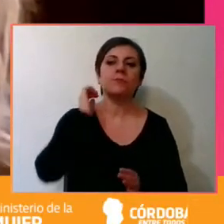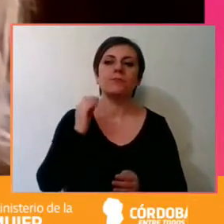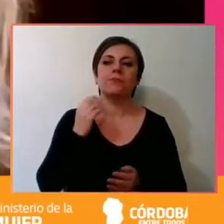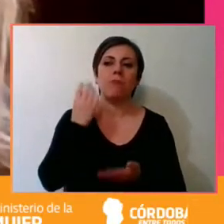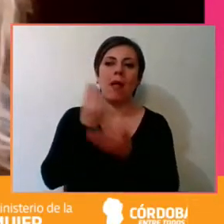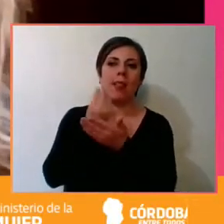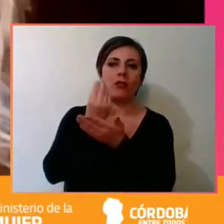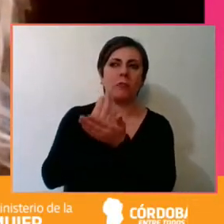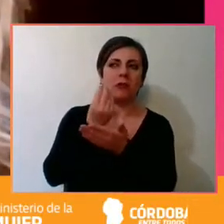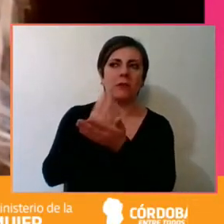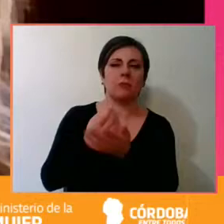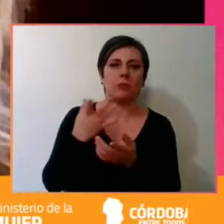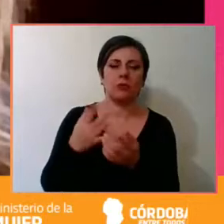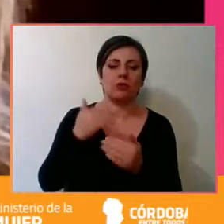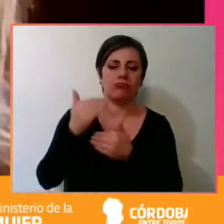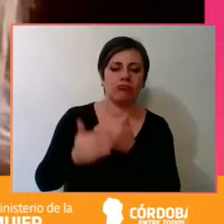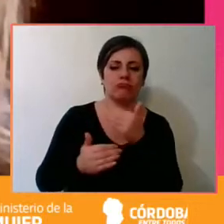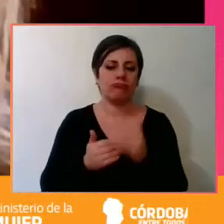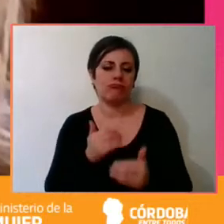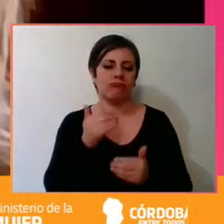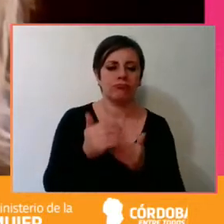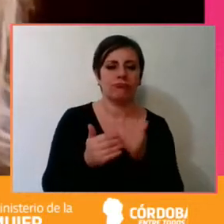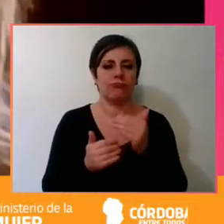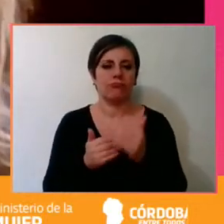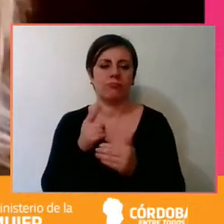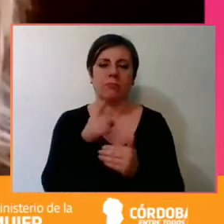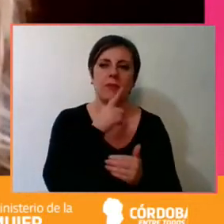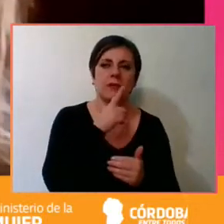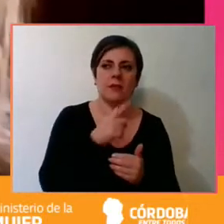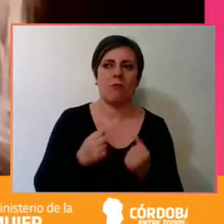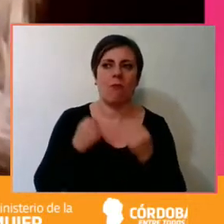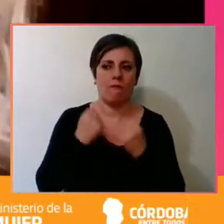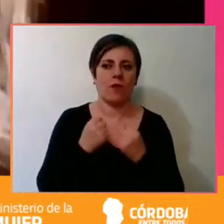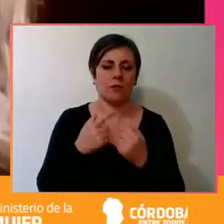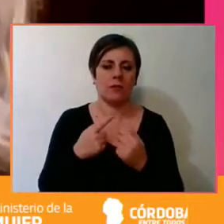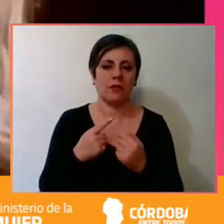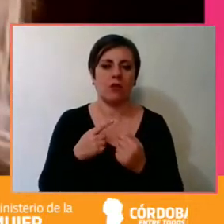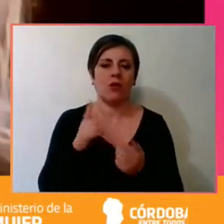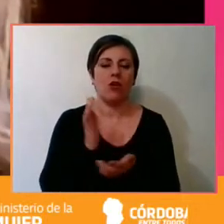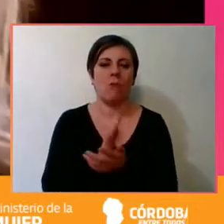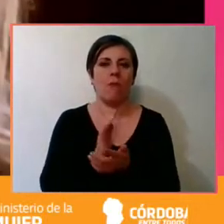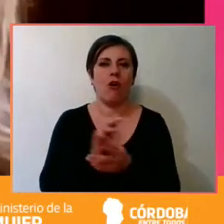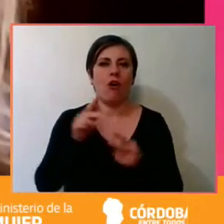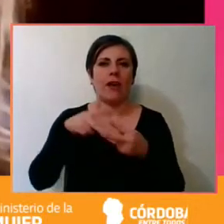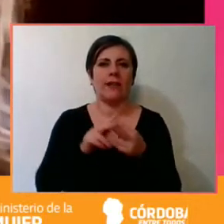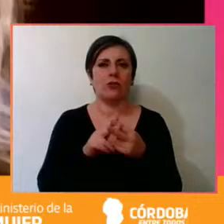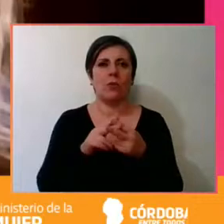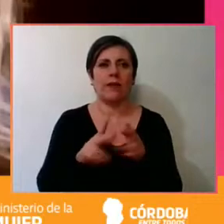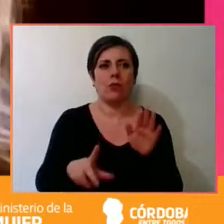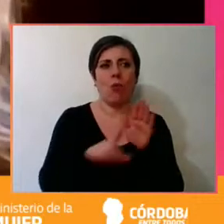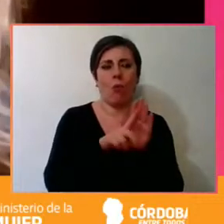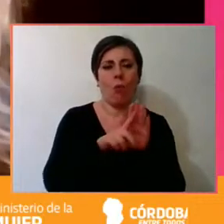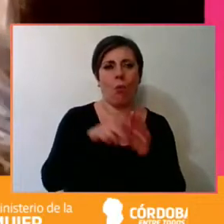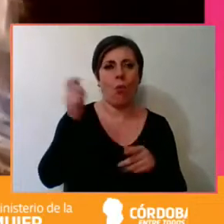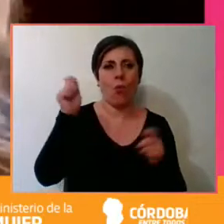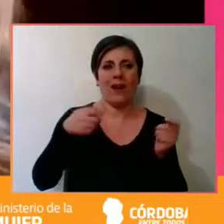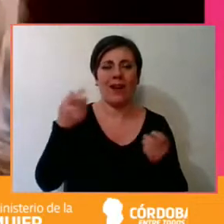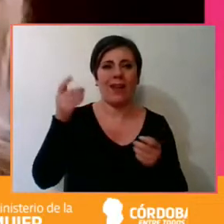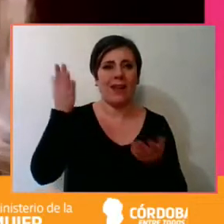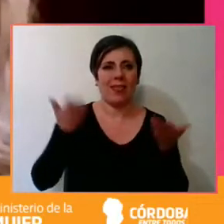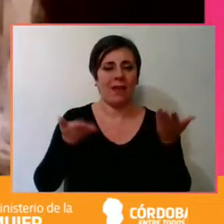venido generando, y esto me parece que es una de las fortalezas, instrumentos jurídicos en la región de muy